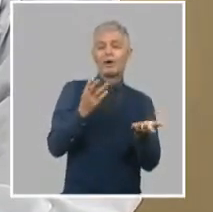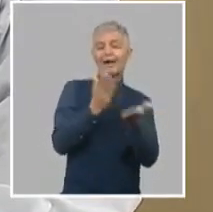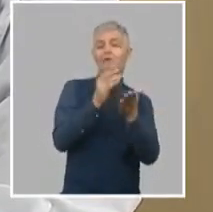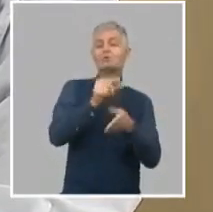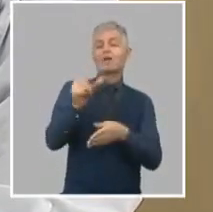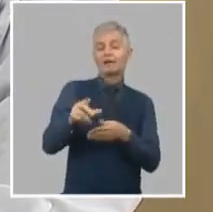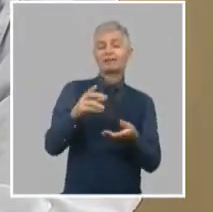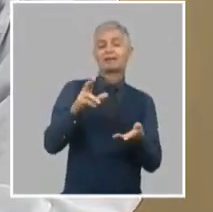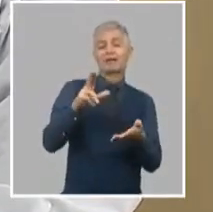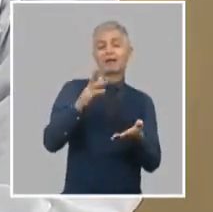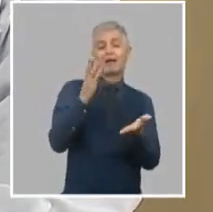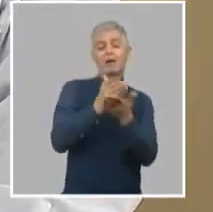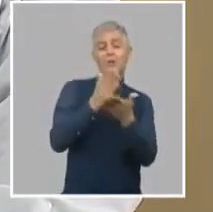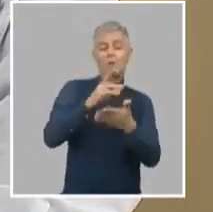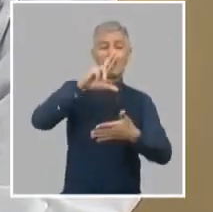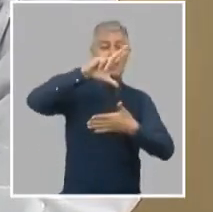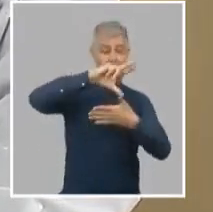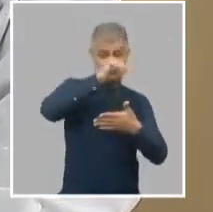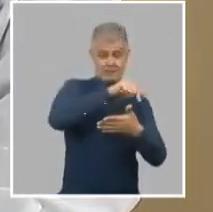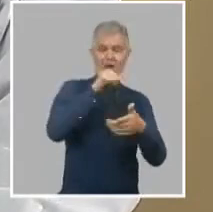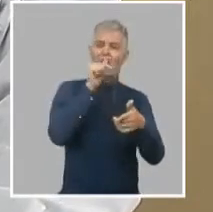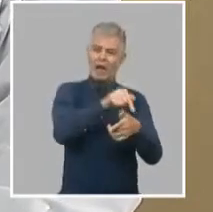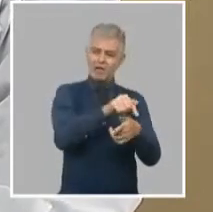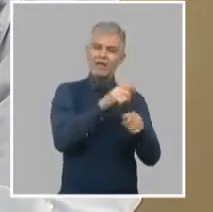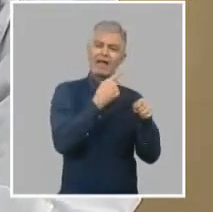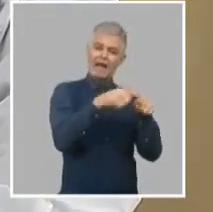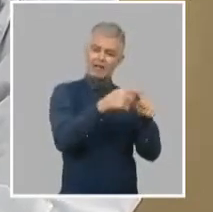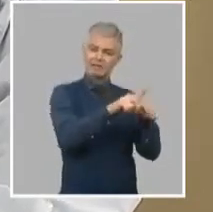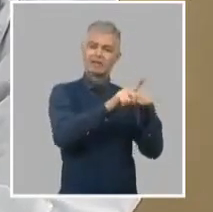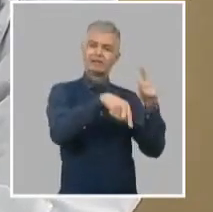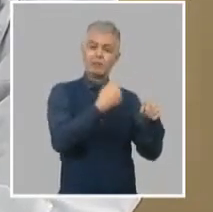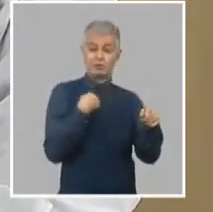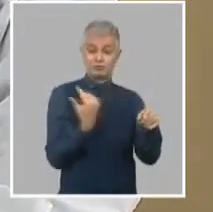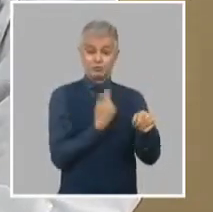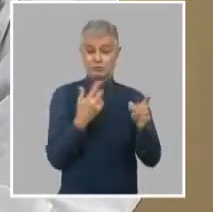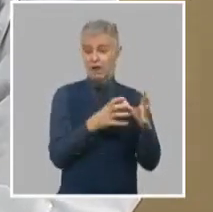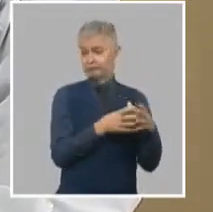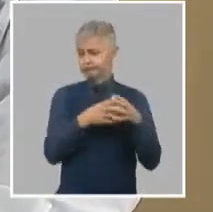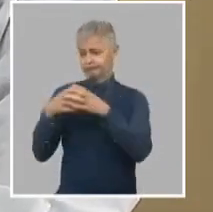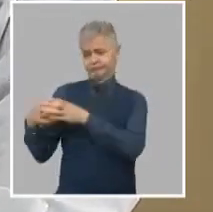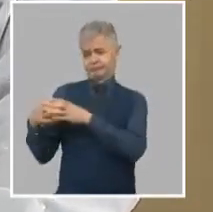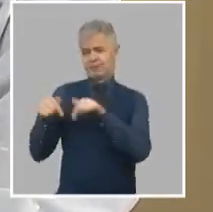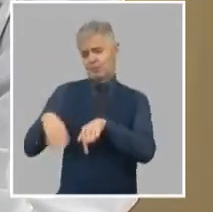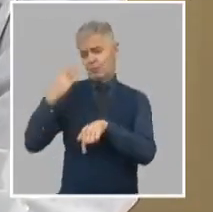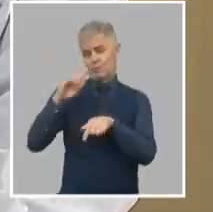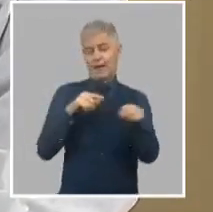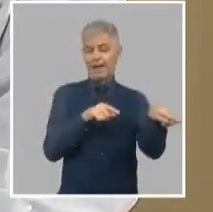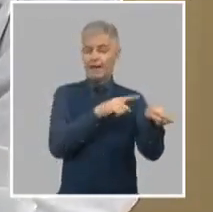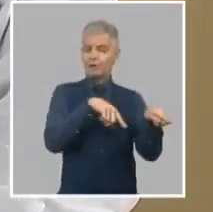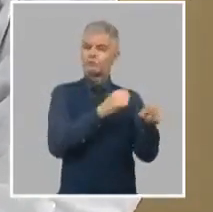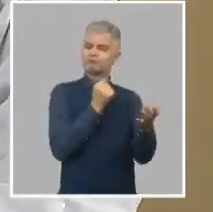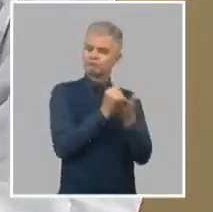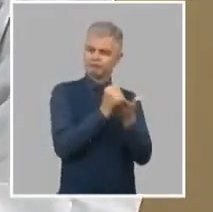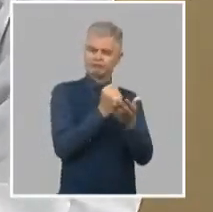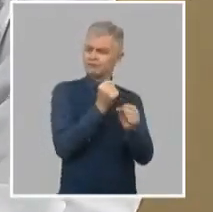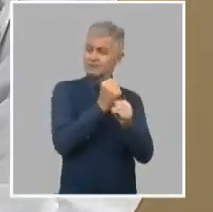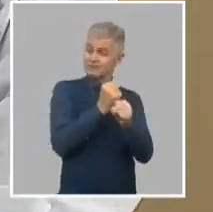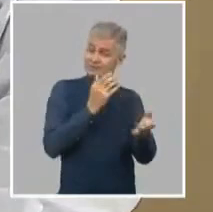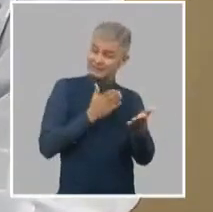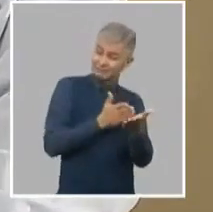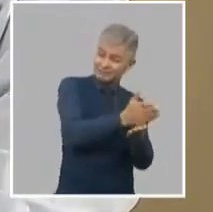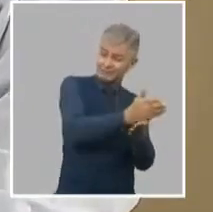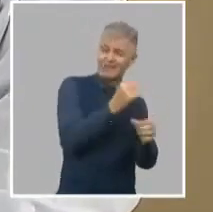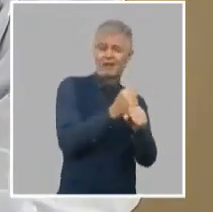forma u otra trabajar en instituciones de salud de la región, habiendo demostrado ya su capacidad